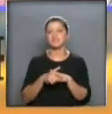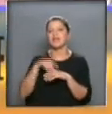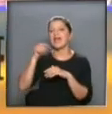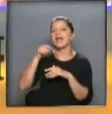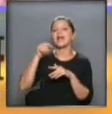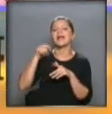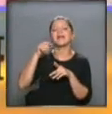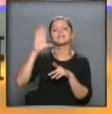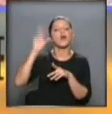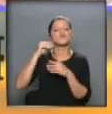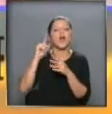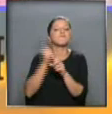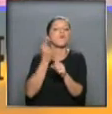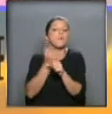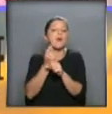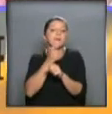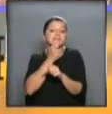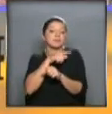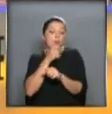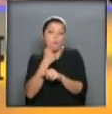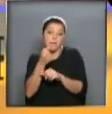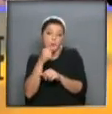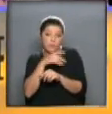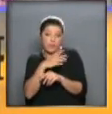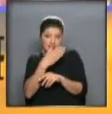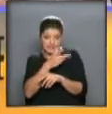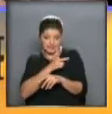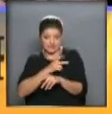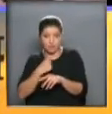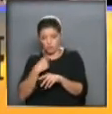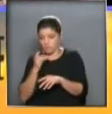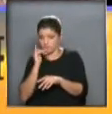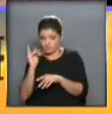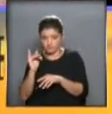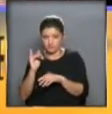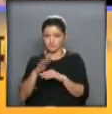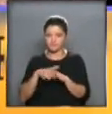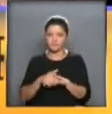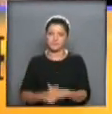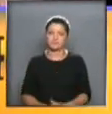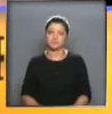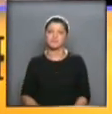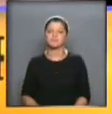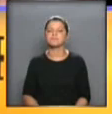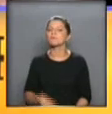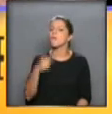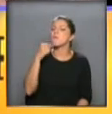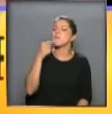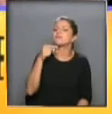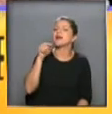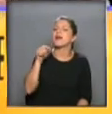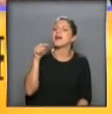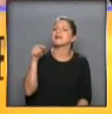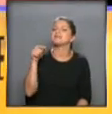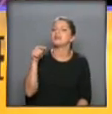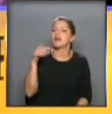Baiano, pero si vos que tenés alguna consulta, me la pasas a mí y hacemos así una transmisión de tu pregunta para sí, Julieta. Preguntale qué la hizo